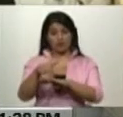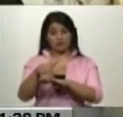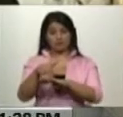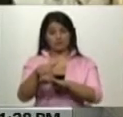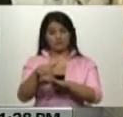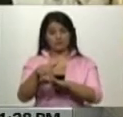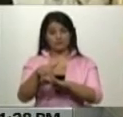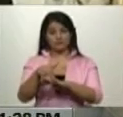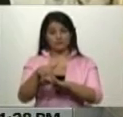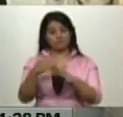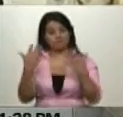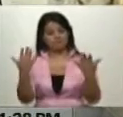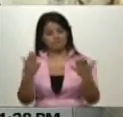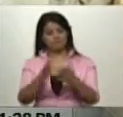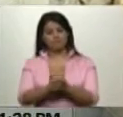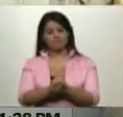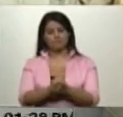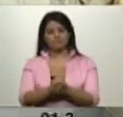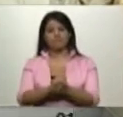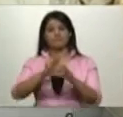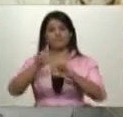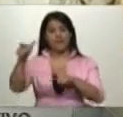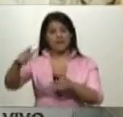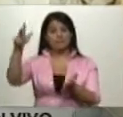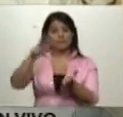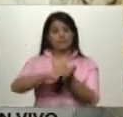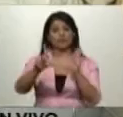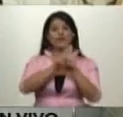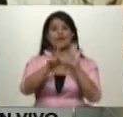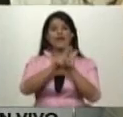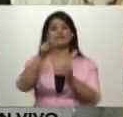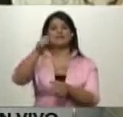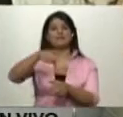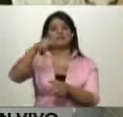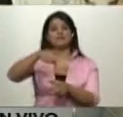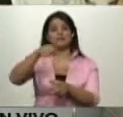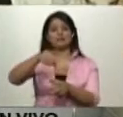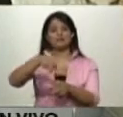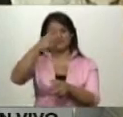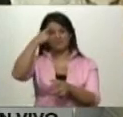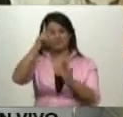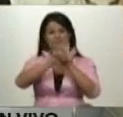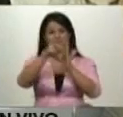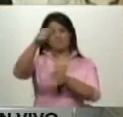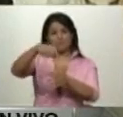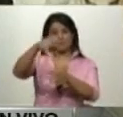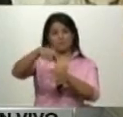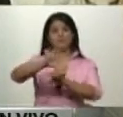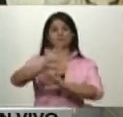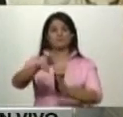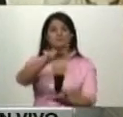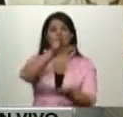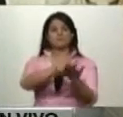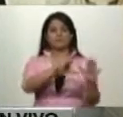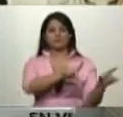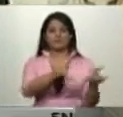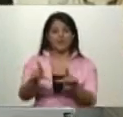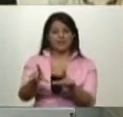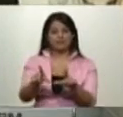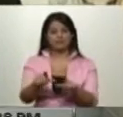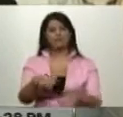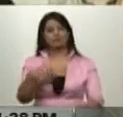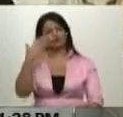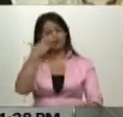fue o es la aprobación de la ley de semillas. Ley de semillas que sabemos que fue discutida